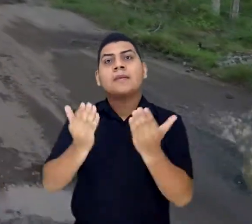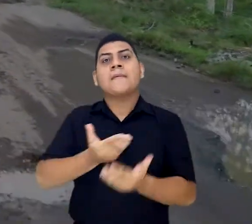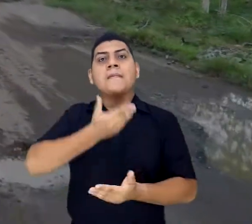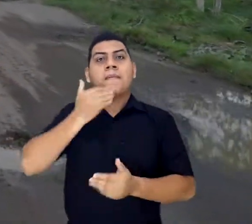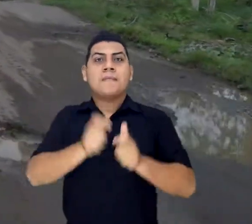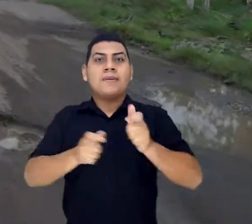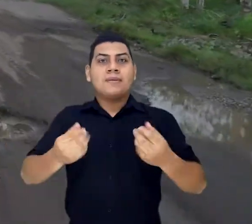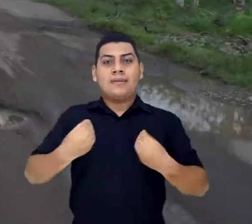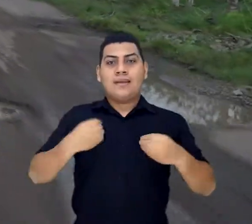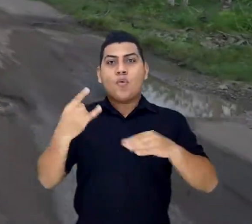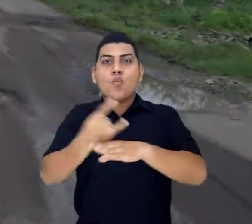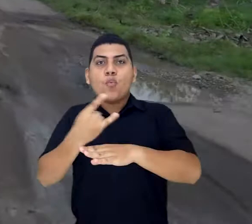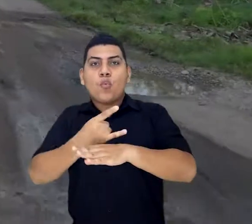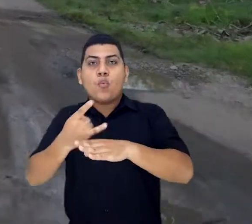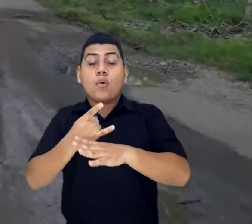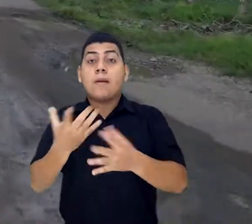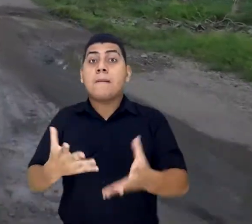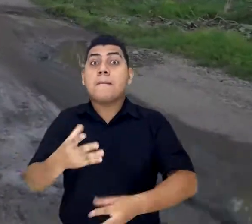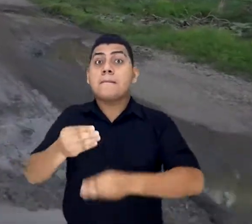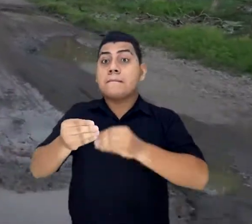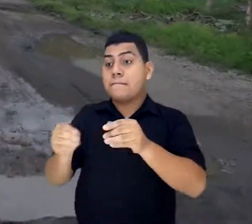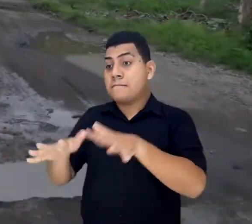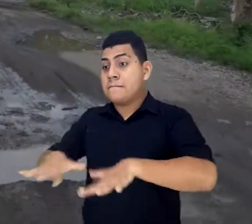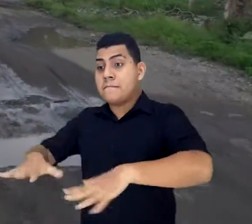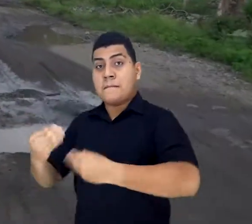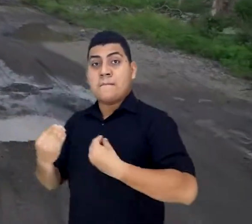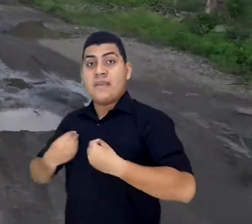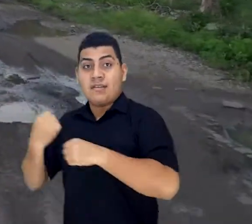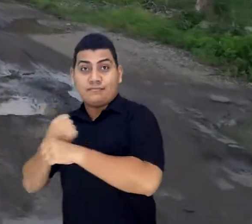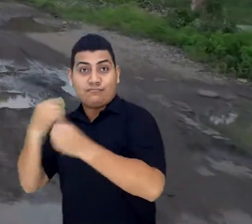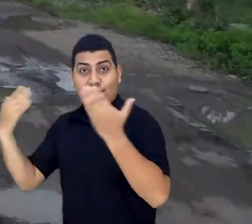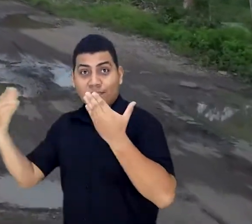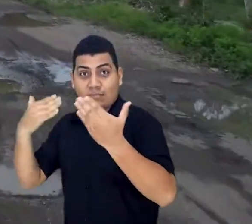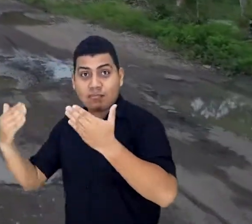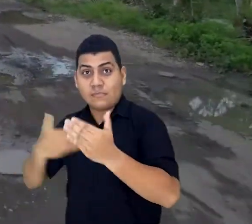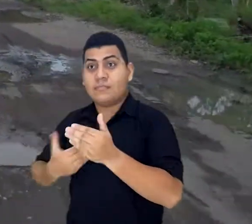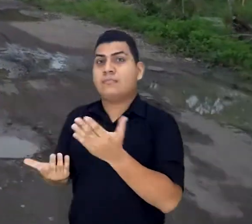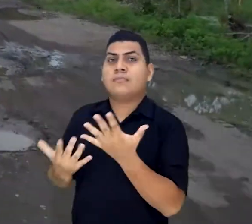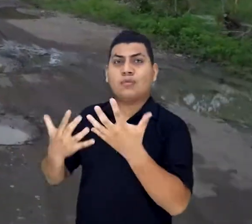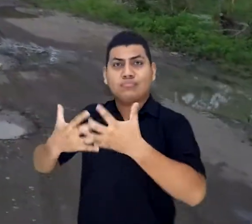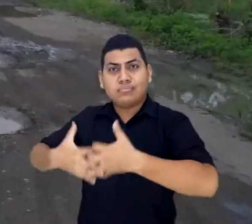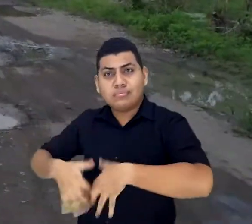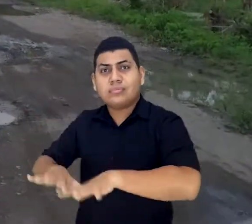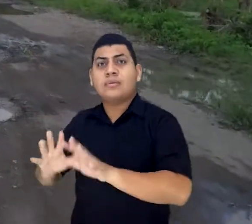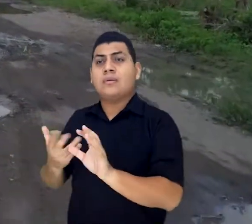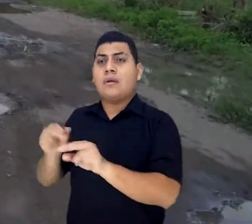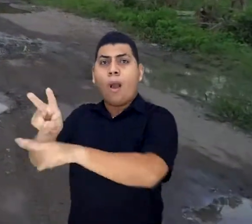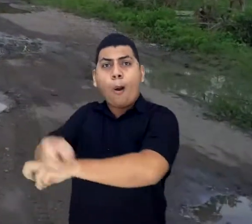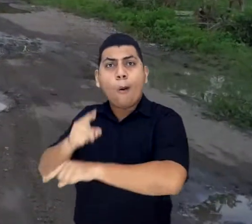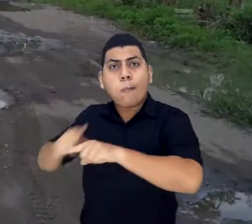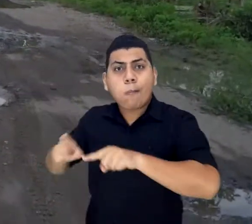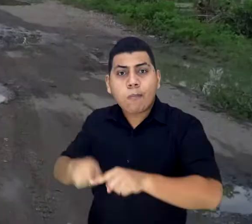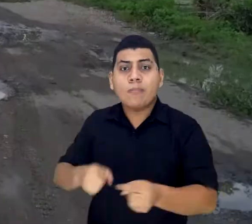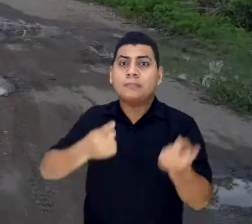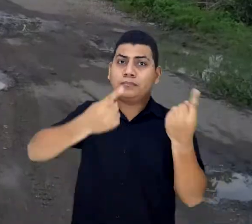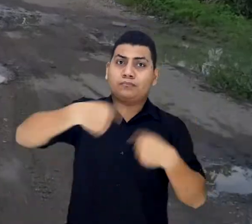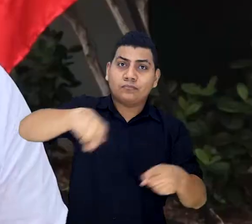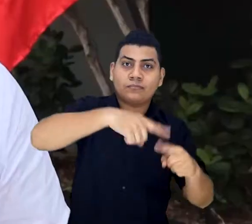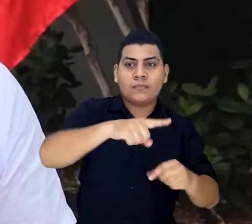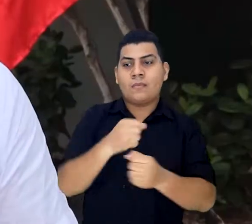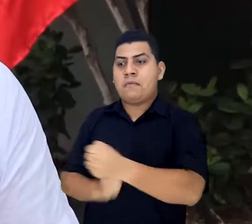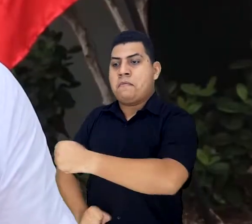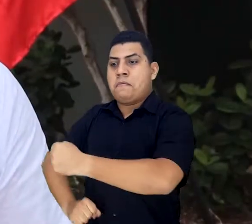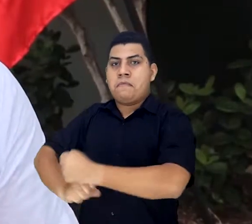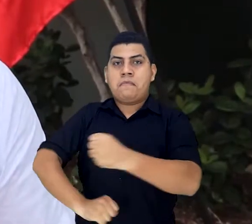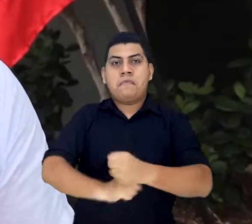ayudará a potencializar el desarrollo agropecuario, ganadero, cultural y principalmente turístico de las diferentes subregiones.